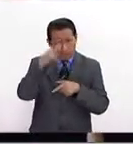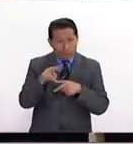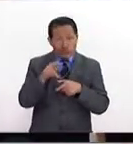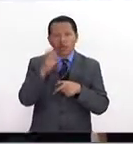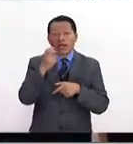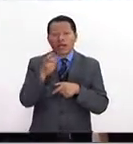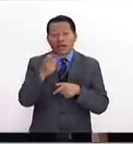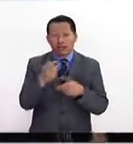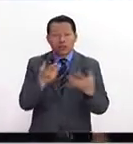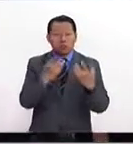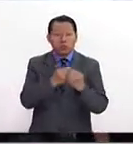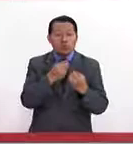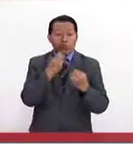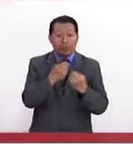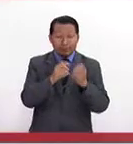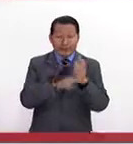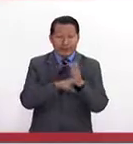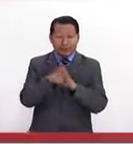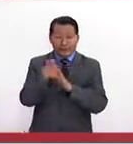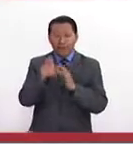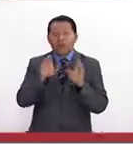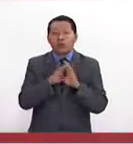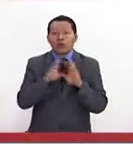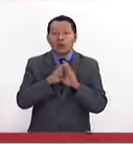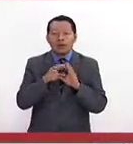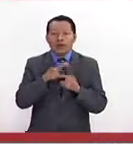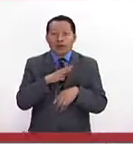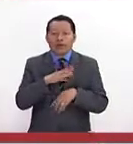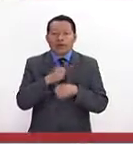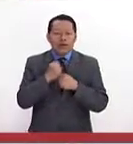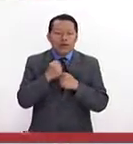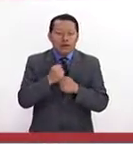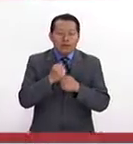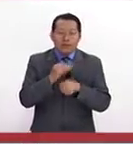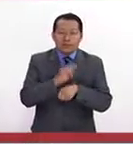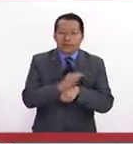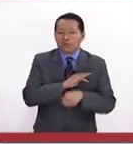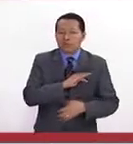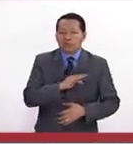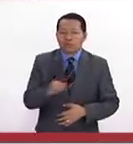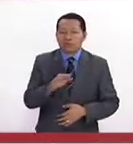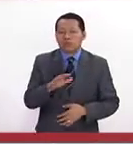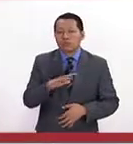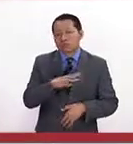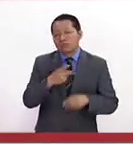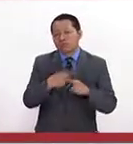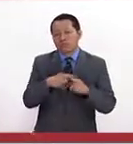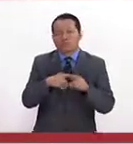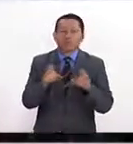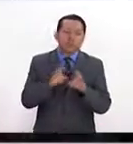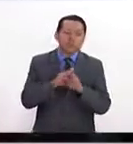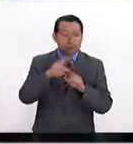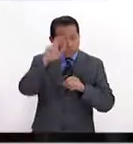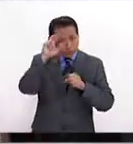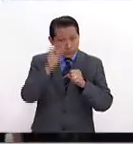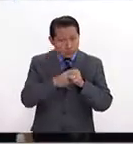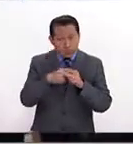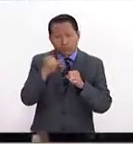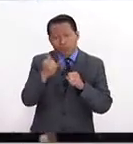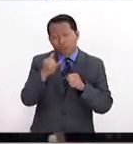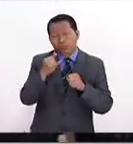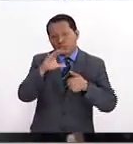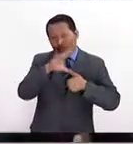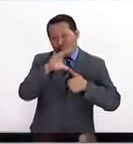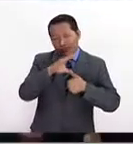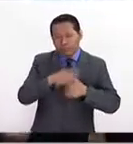representa junto con estas economías emergentes un bloque de poder para otros escenarios, ¿no? Como el caso de Europa y de América del